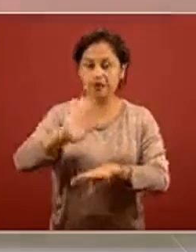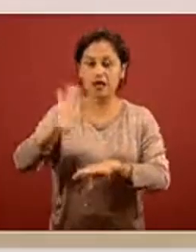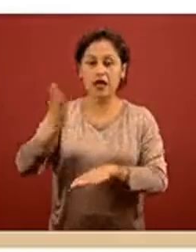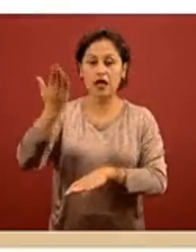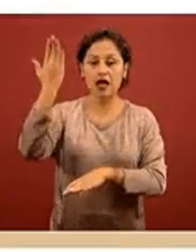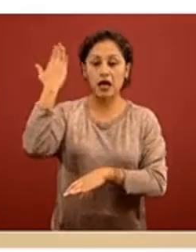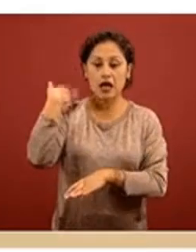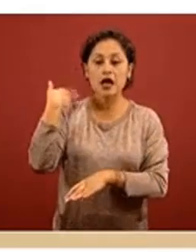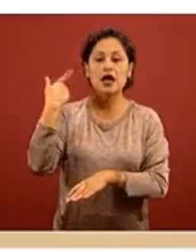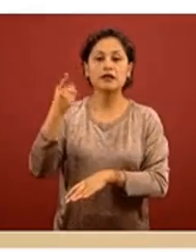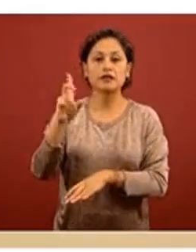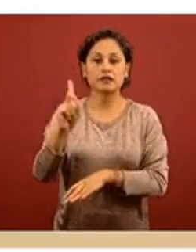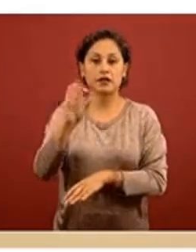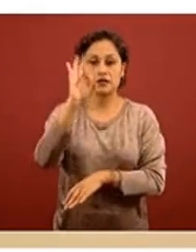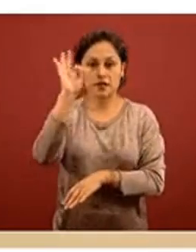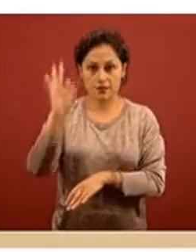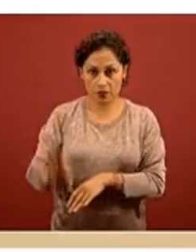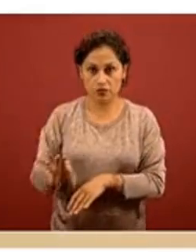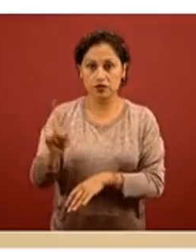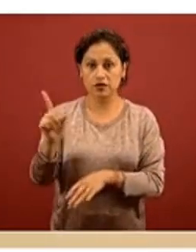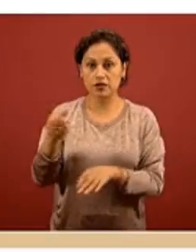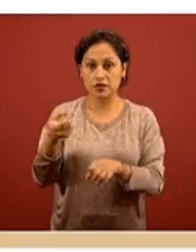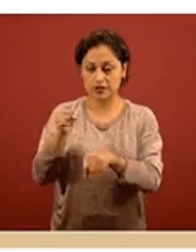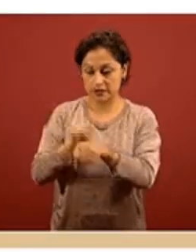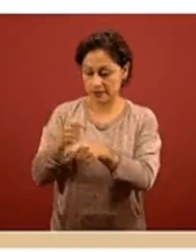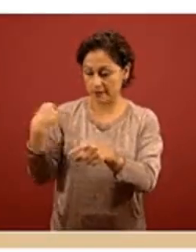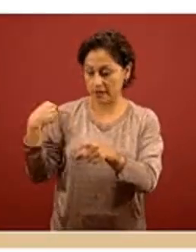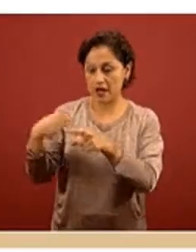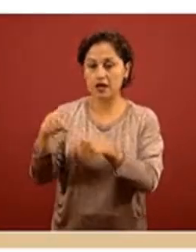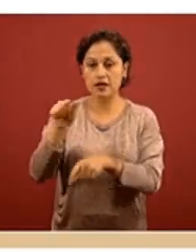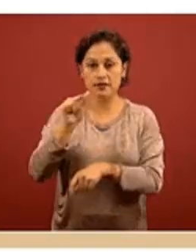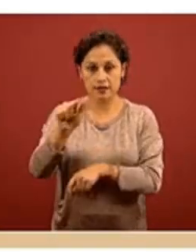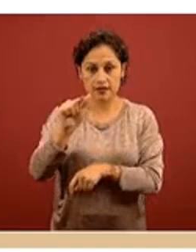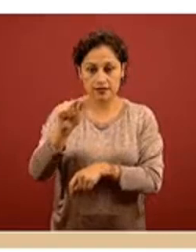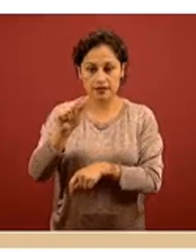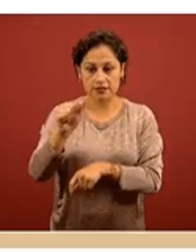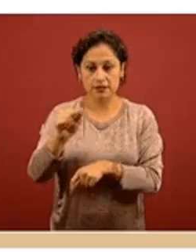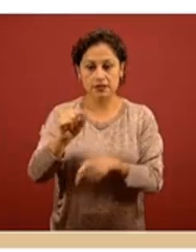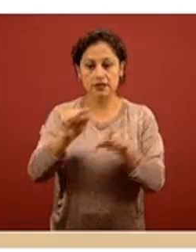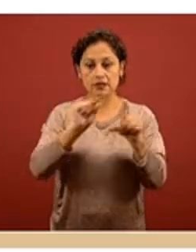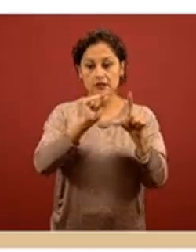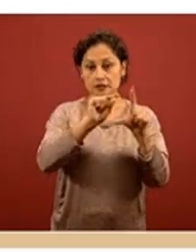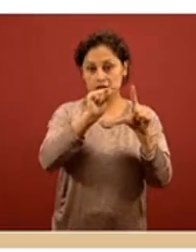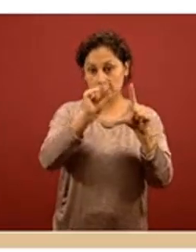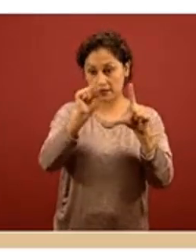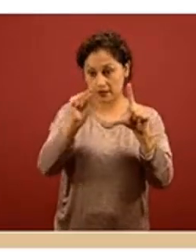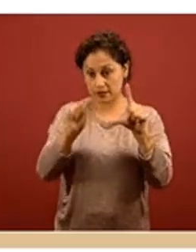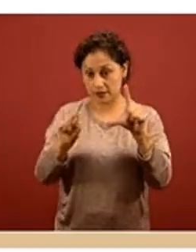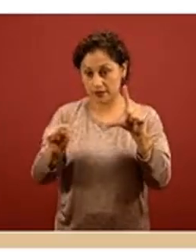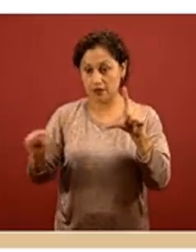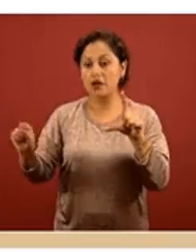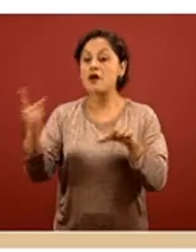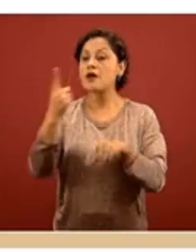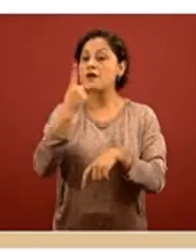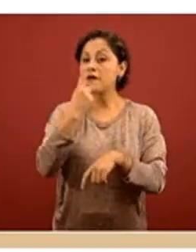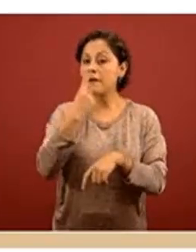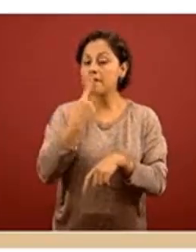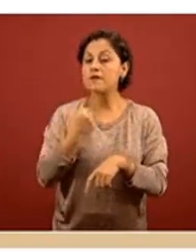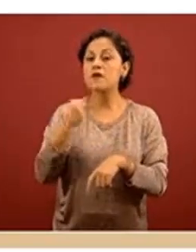del 30% en la semana 17. La curva punteada de color rojo es la